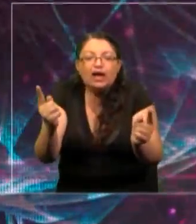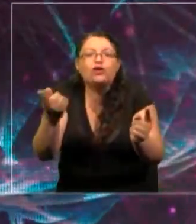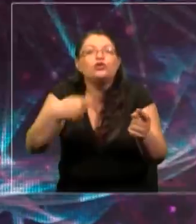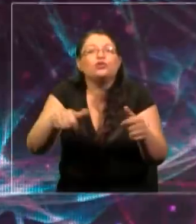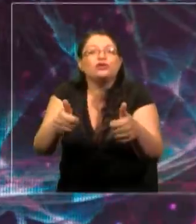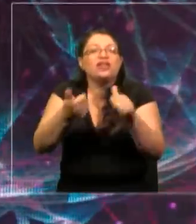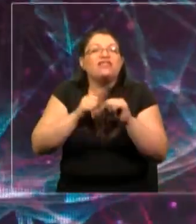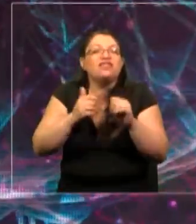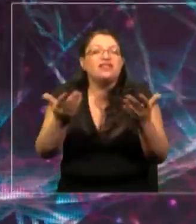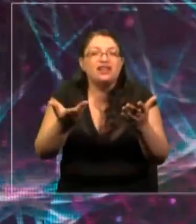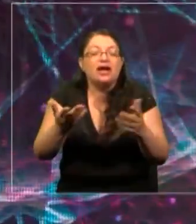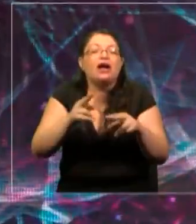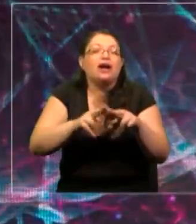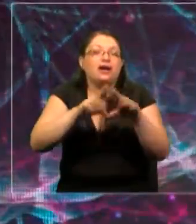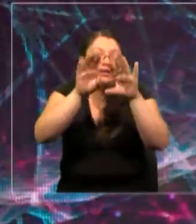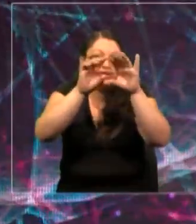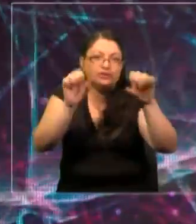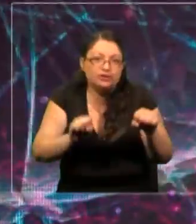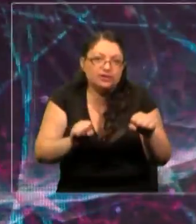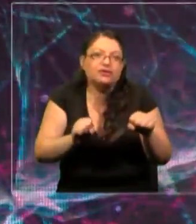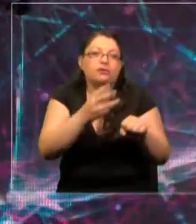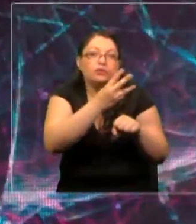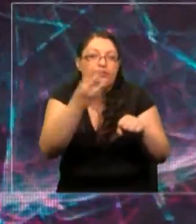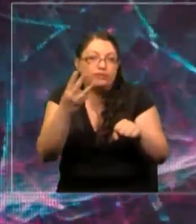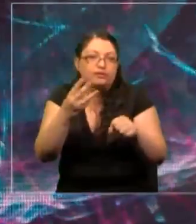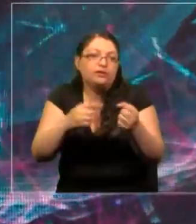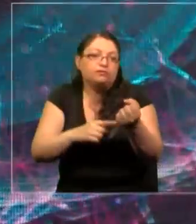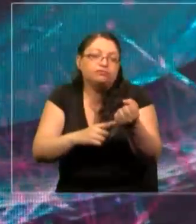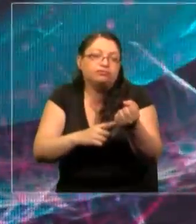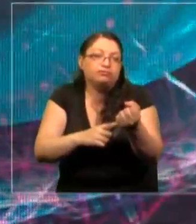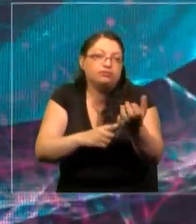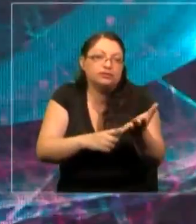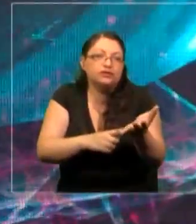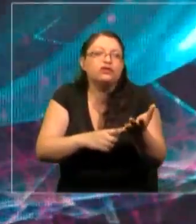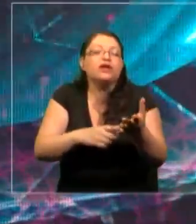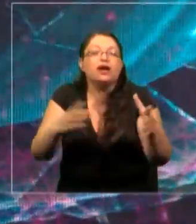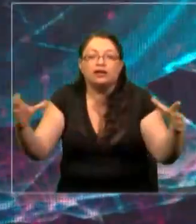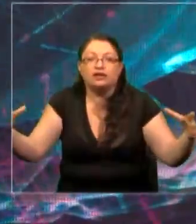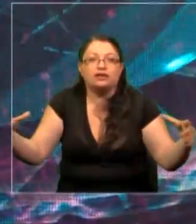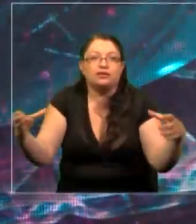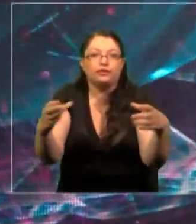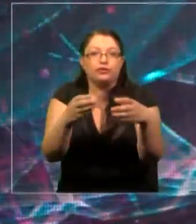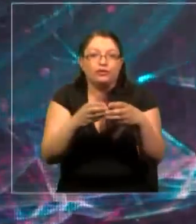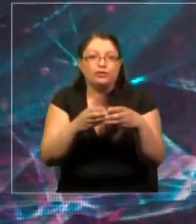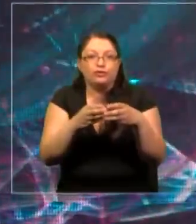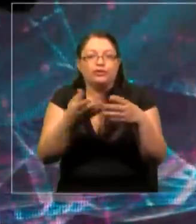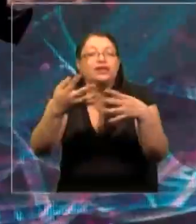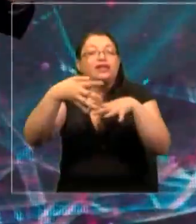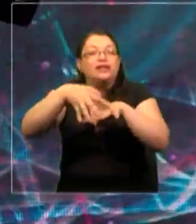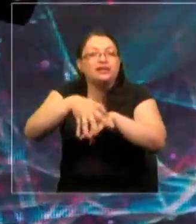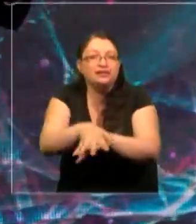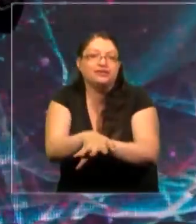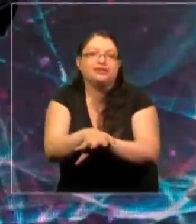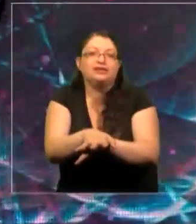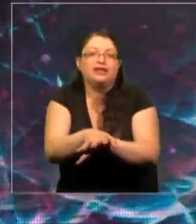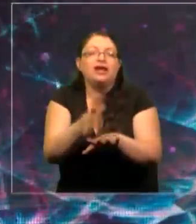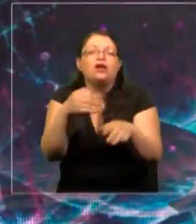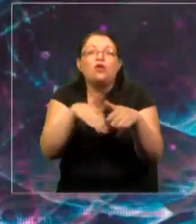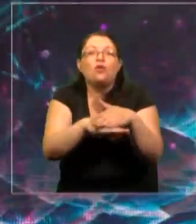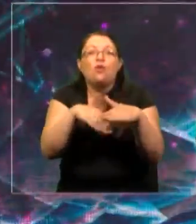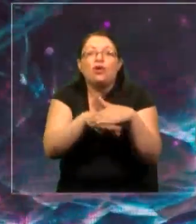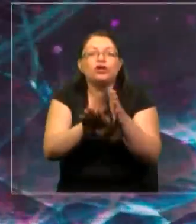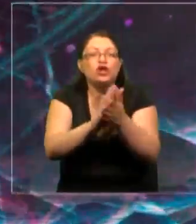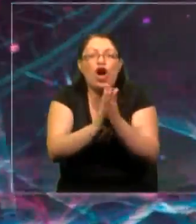ser desarrollar un sistema, una plataforma tecnológica que capture, integre y guarde todos los